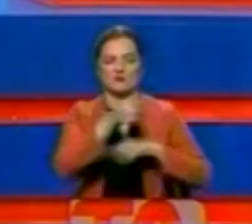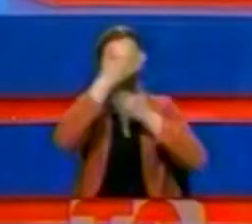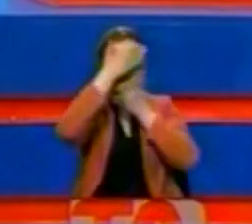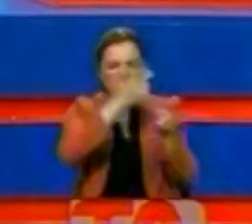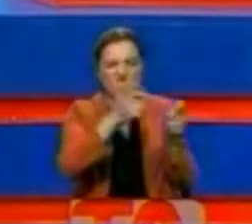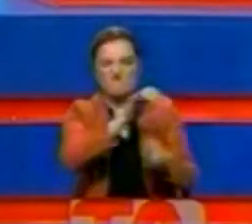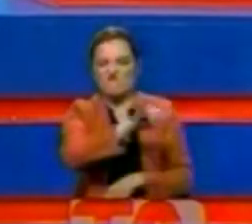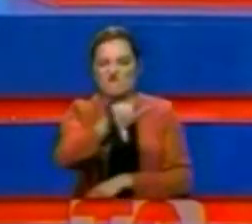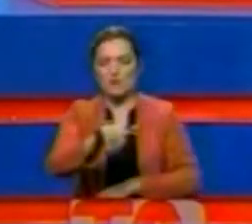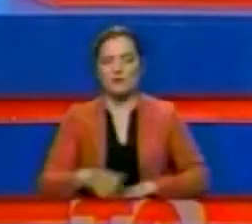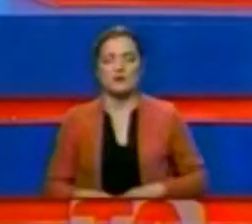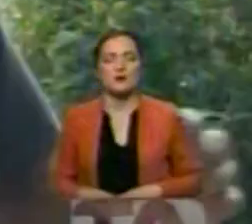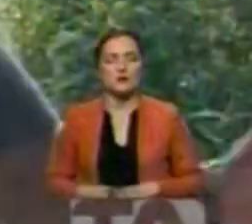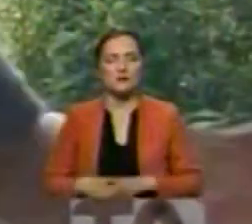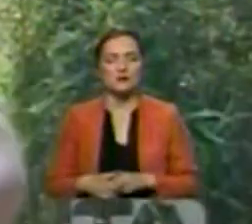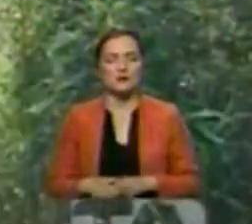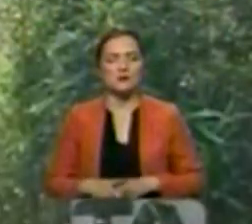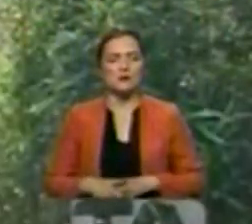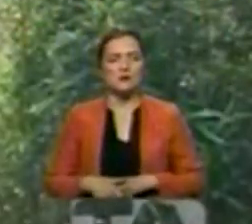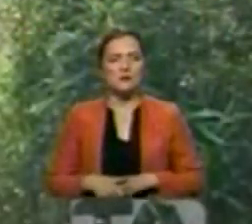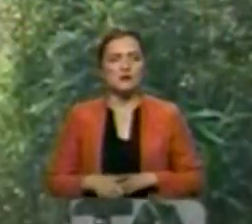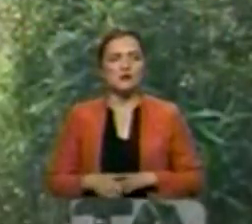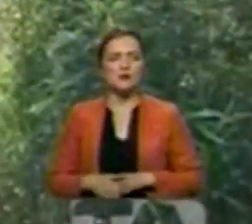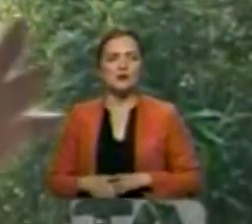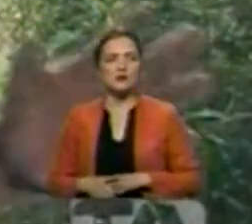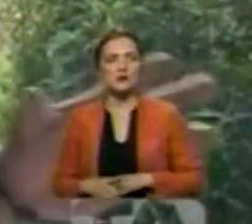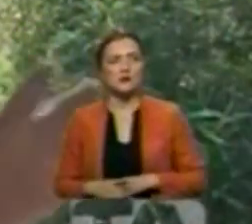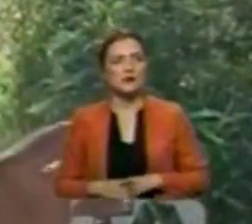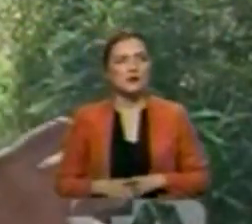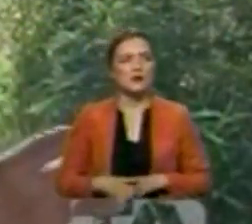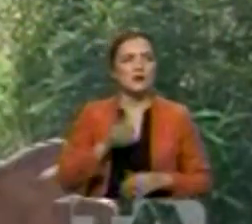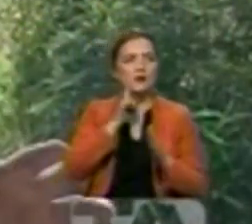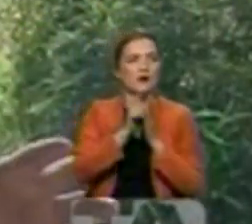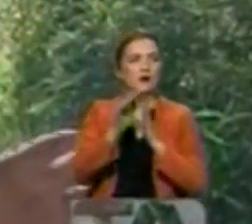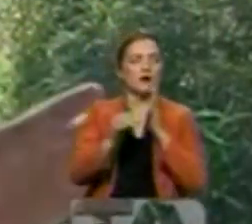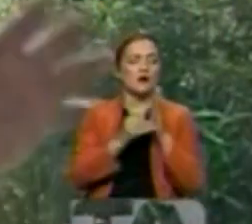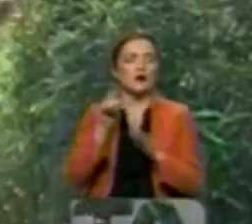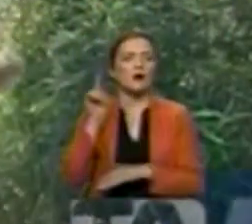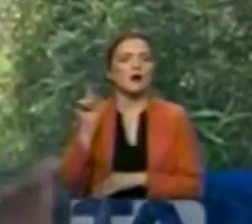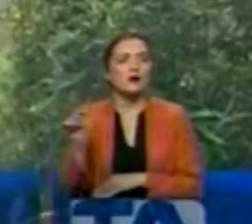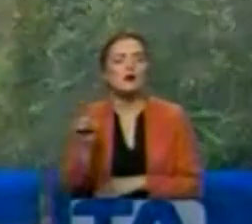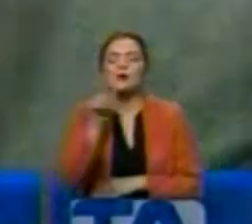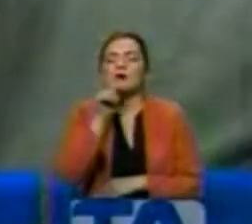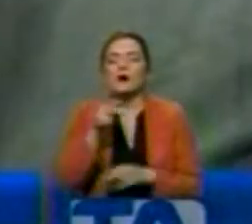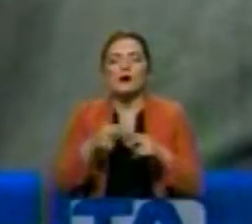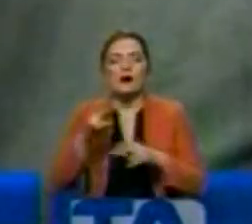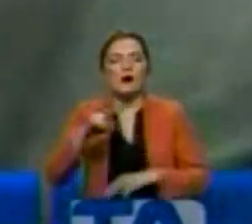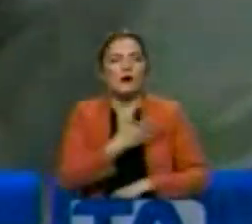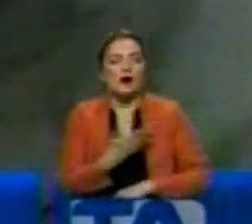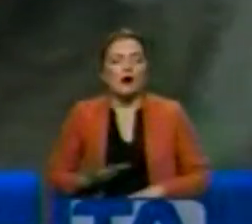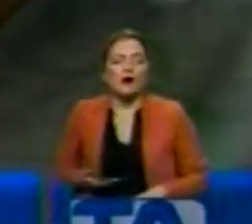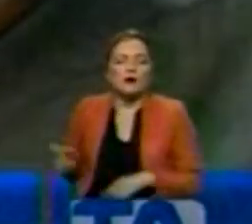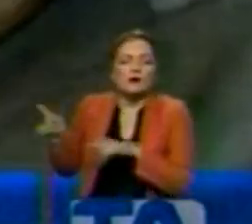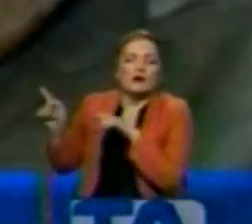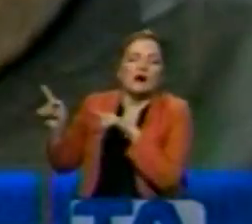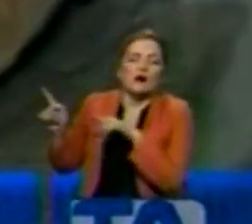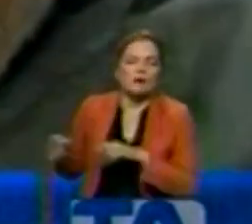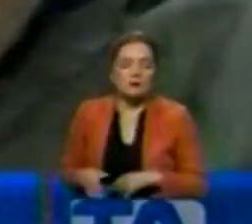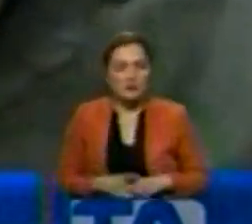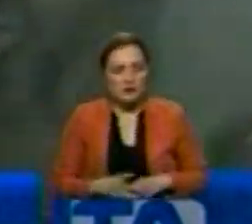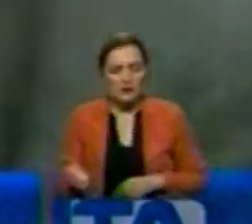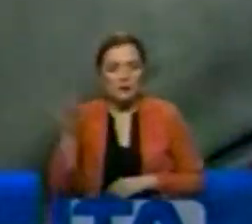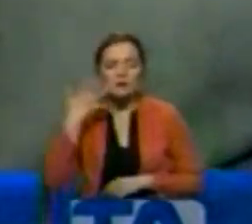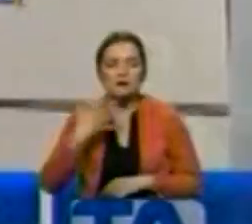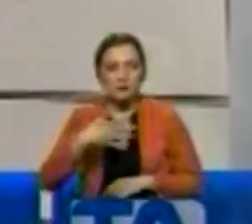de terrorismo. Tal vez. La denuncia contra Jaime Vargas la presentó el ex vicepresidente Alberto Dajic el